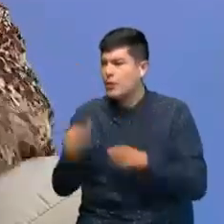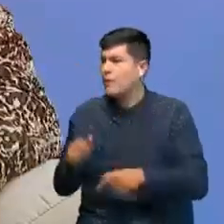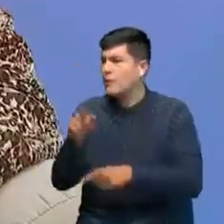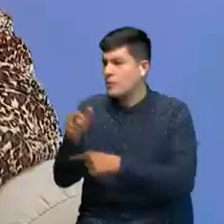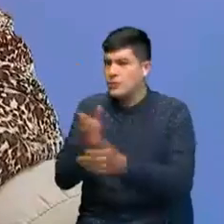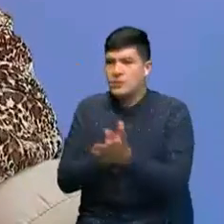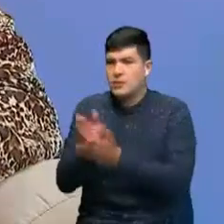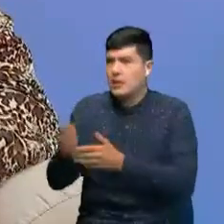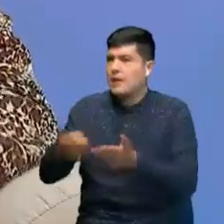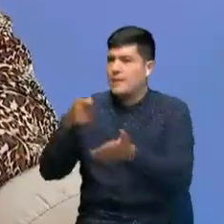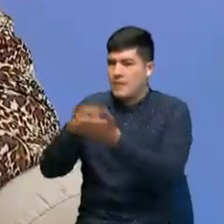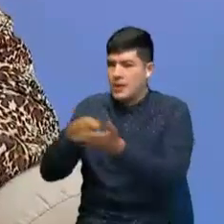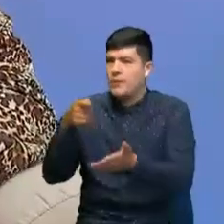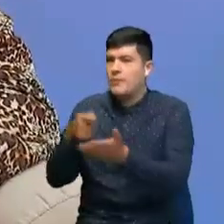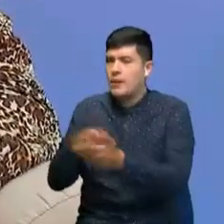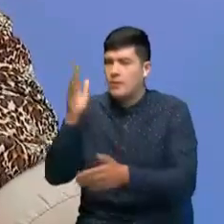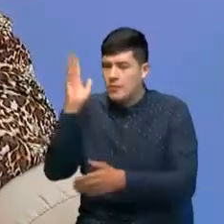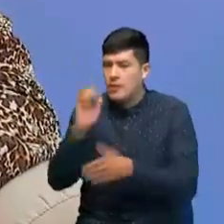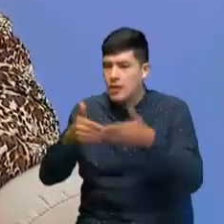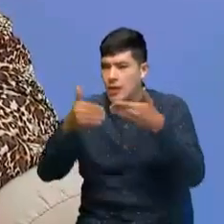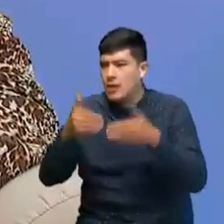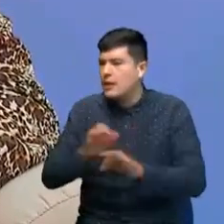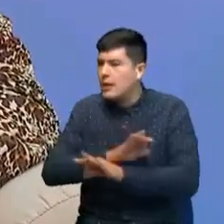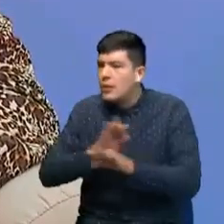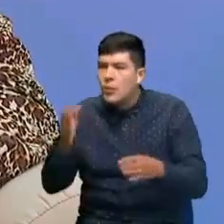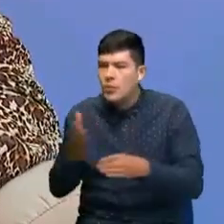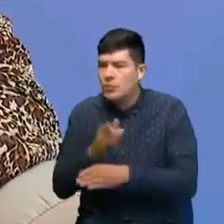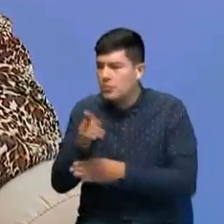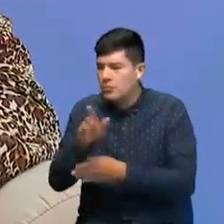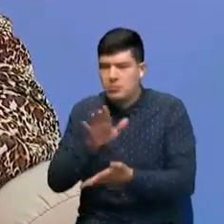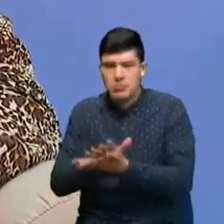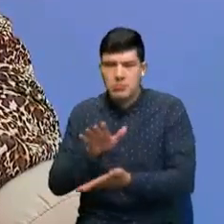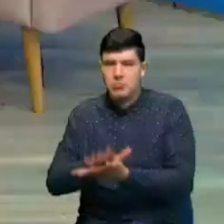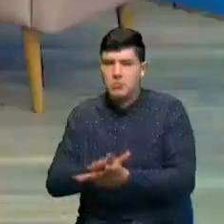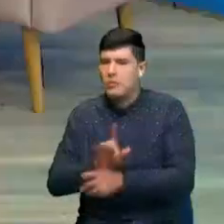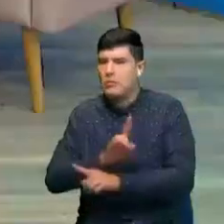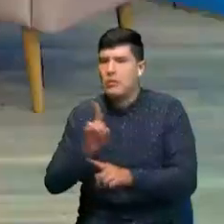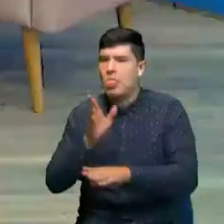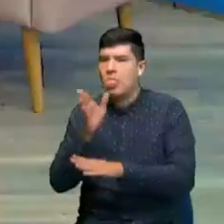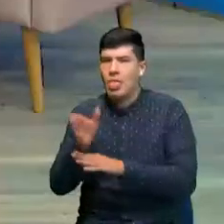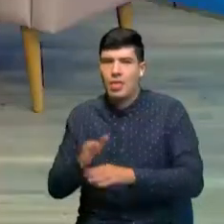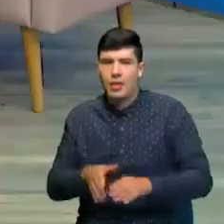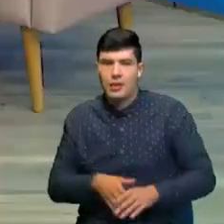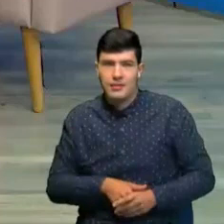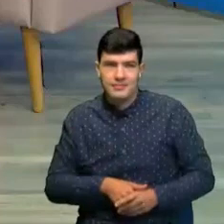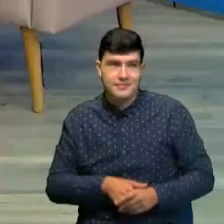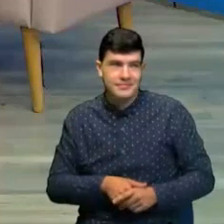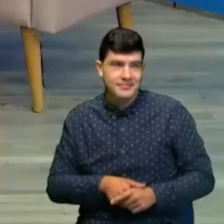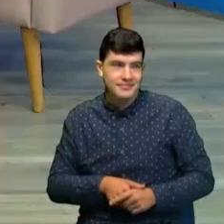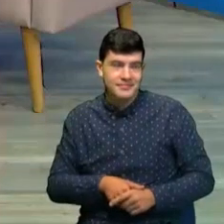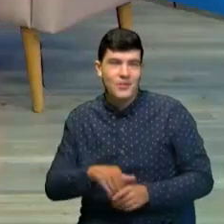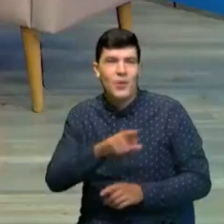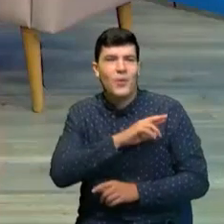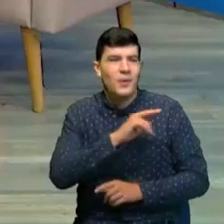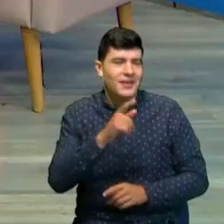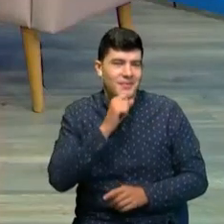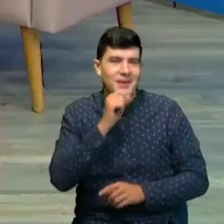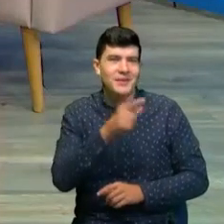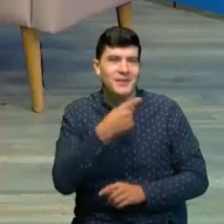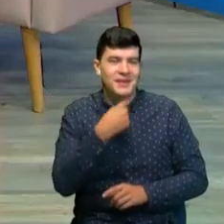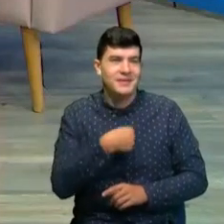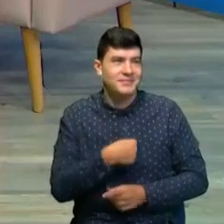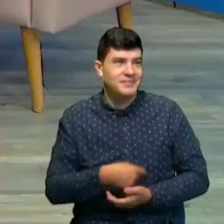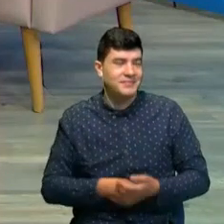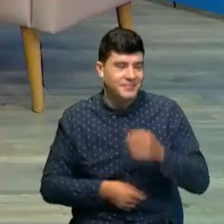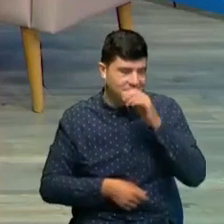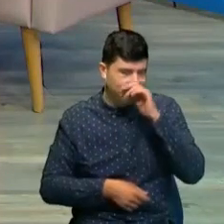su pensión de invalidez. Entonces, no le veo ningún inconveniente. Muy bien, perfecto. Vamos con otra inquietud. Dice, mi